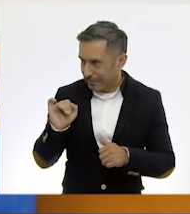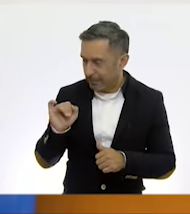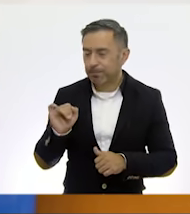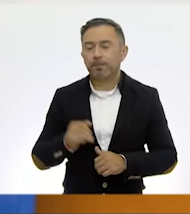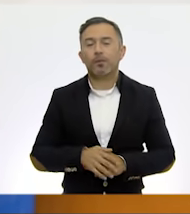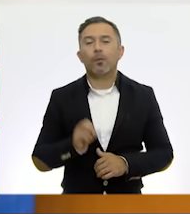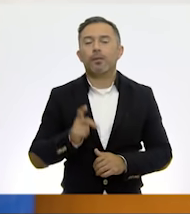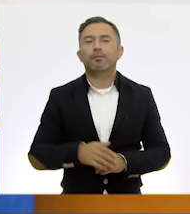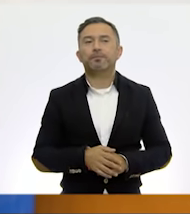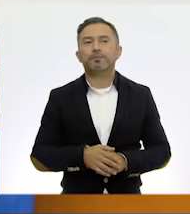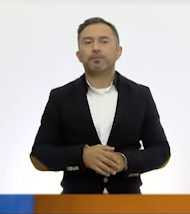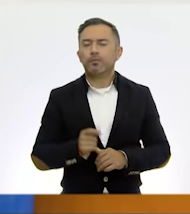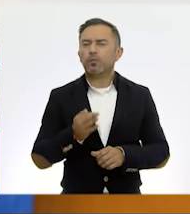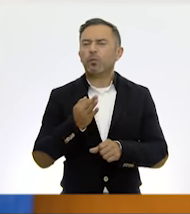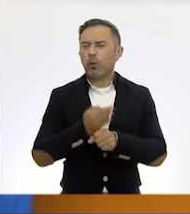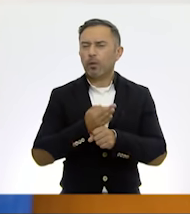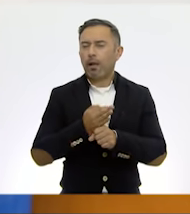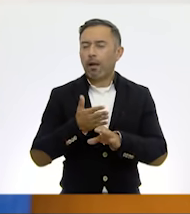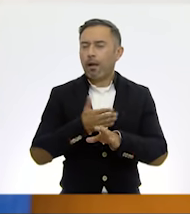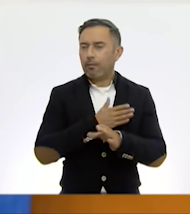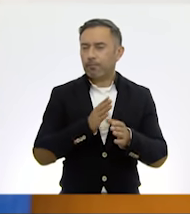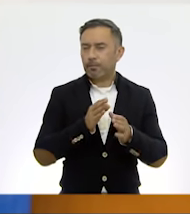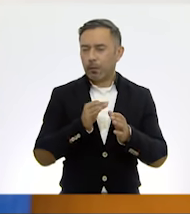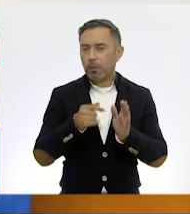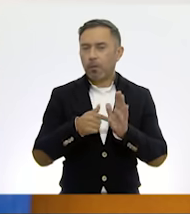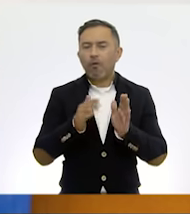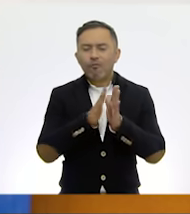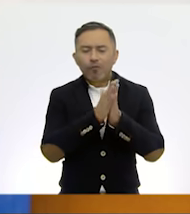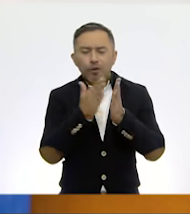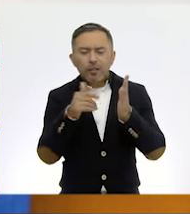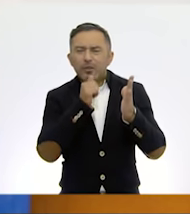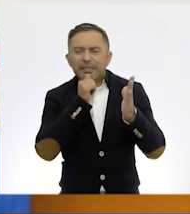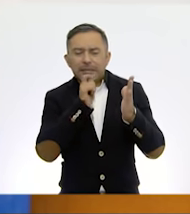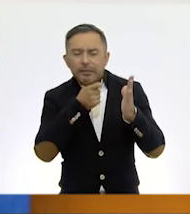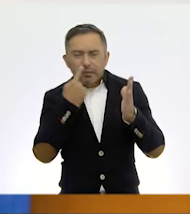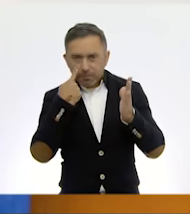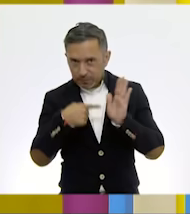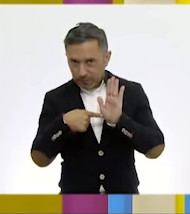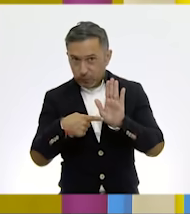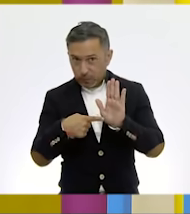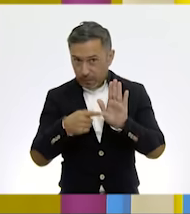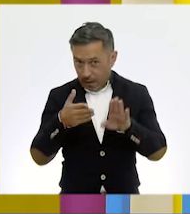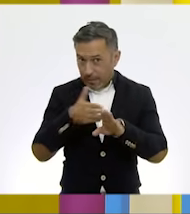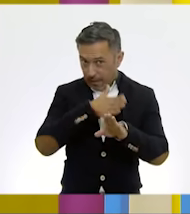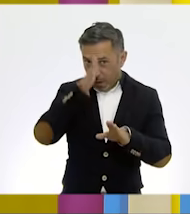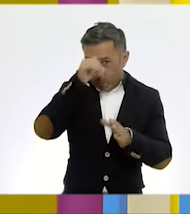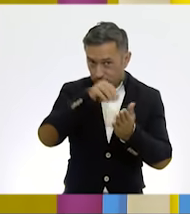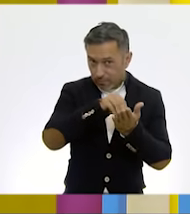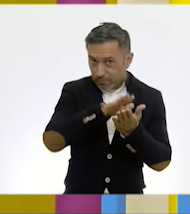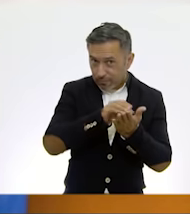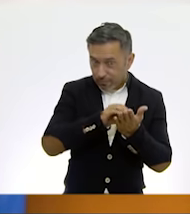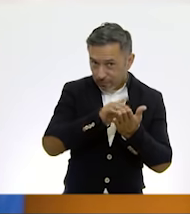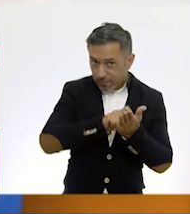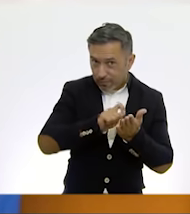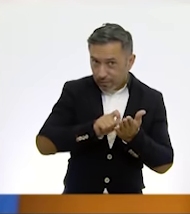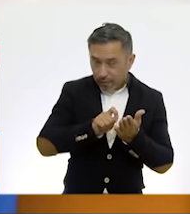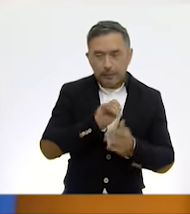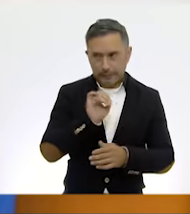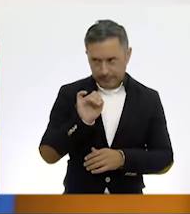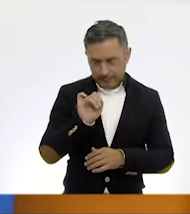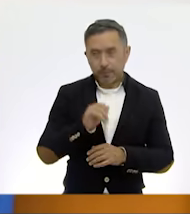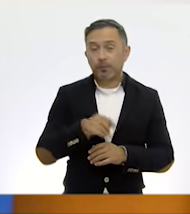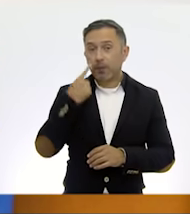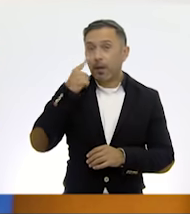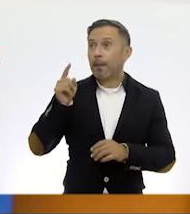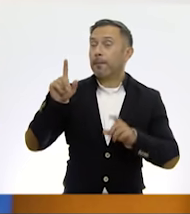a recapitular entonces un poquito para empezar a conocer los folletos. Tomás, nota, ¿verdad? Sí. Ok. Vamos a anotar en el pizarrón las